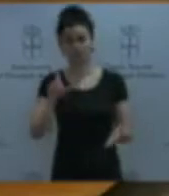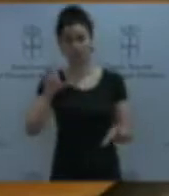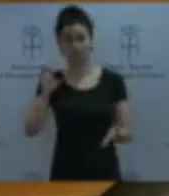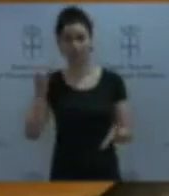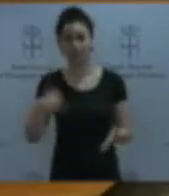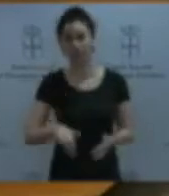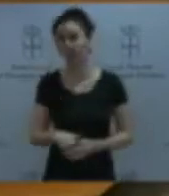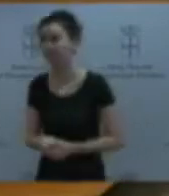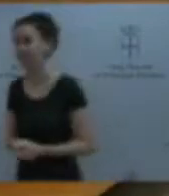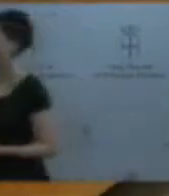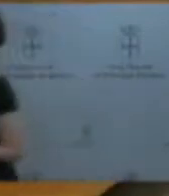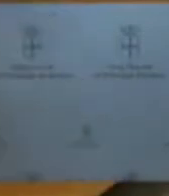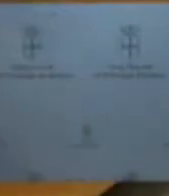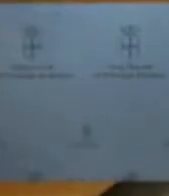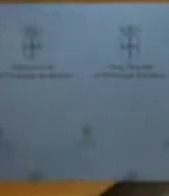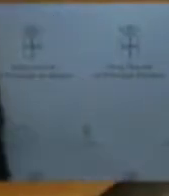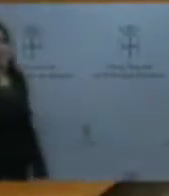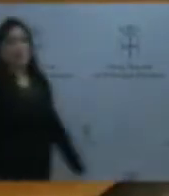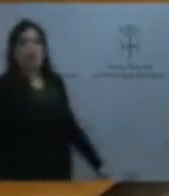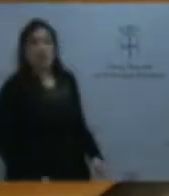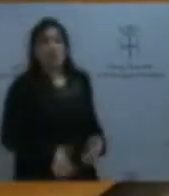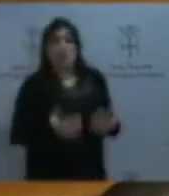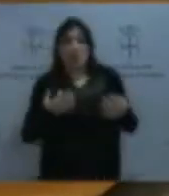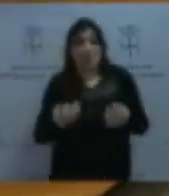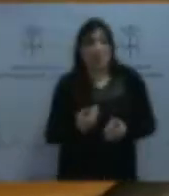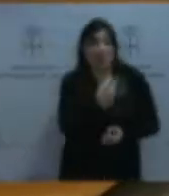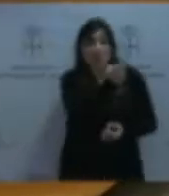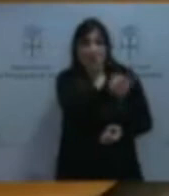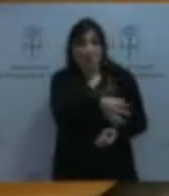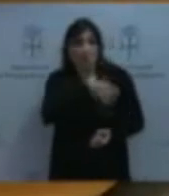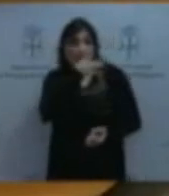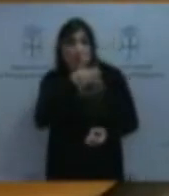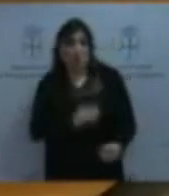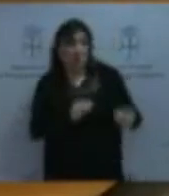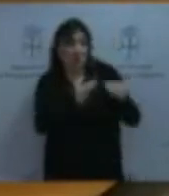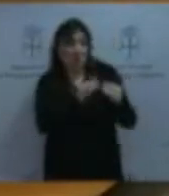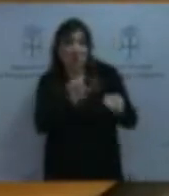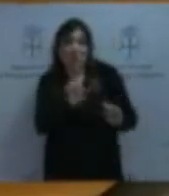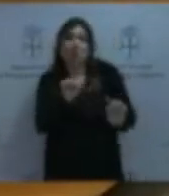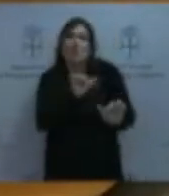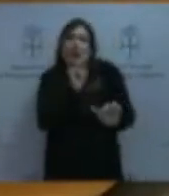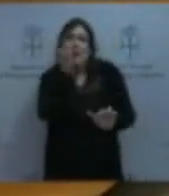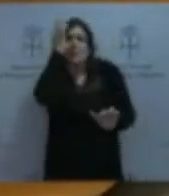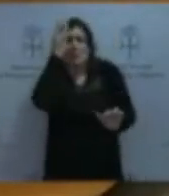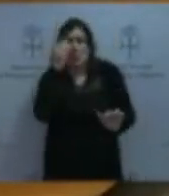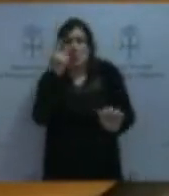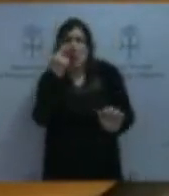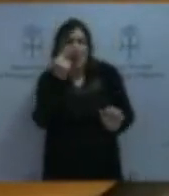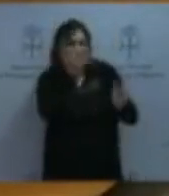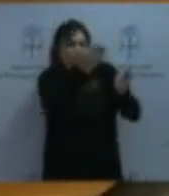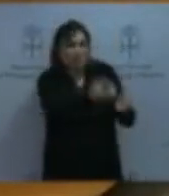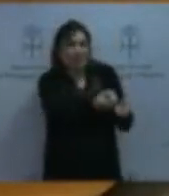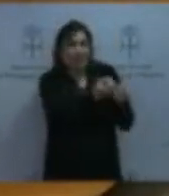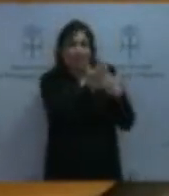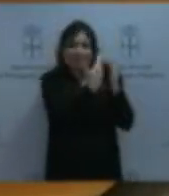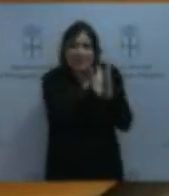suelen coincidir, prefiero esperar a que usted me ponga en claro a qué vientos de cola se refiere